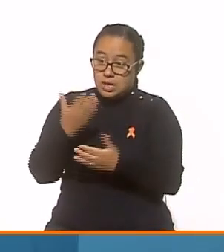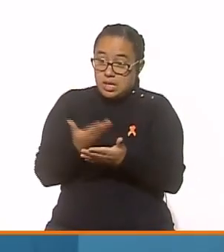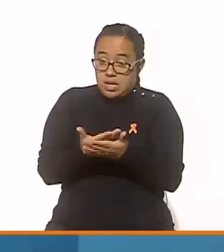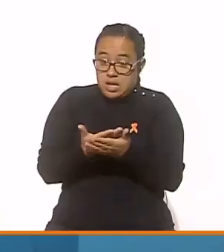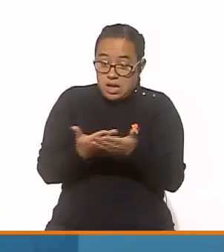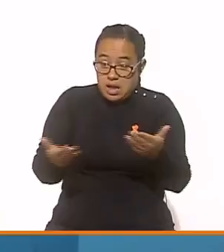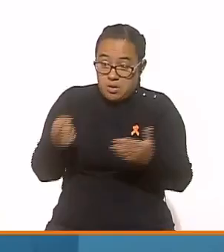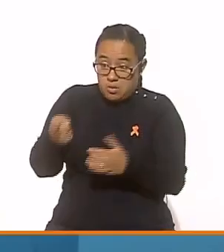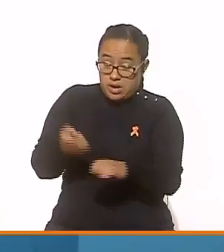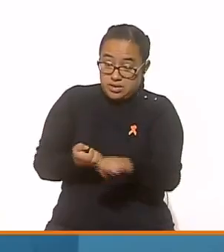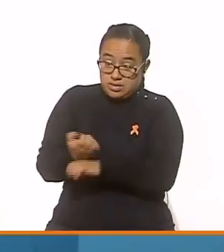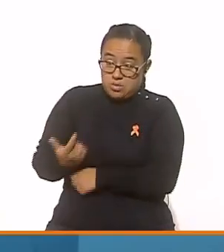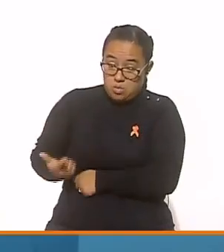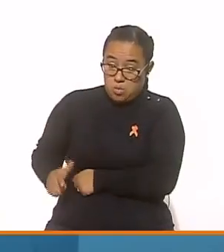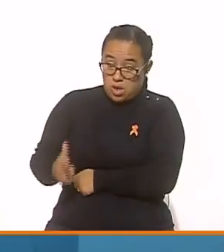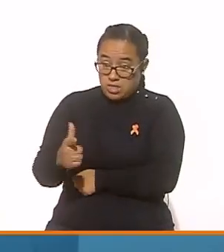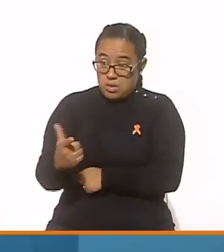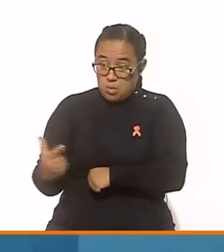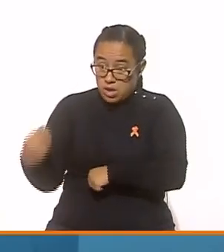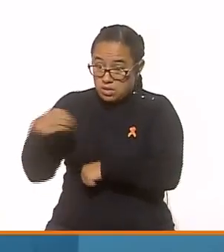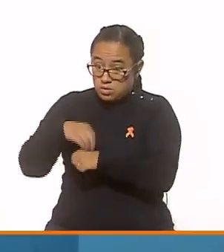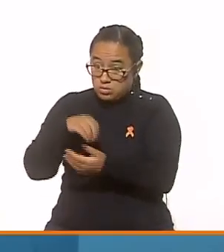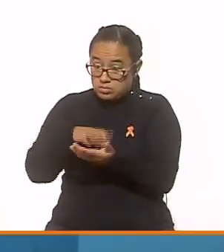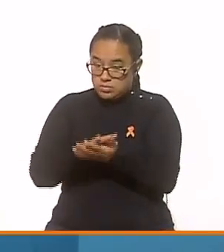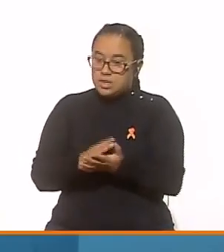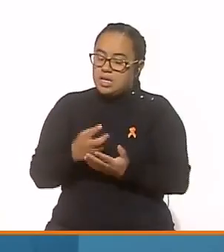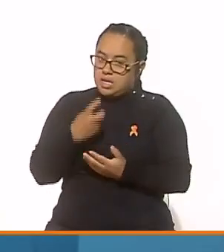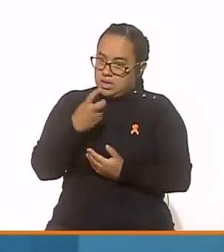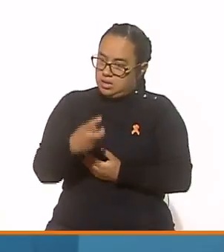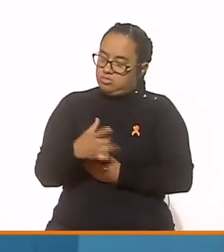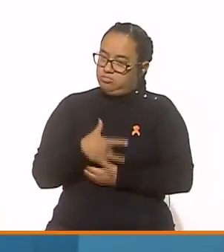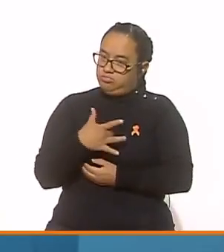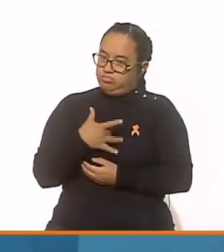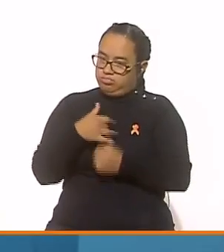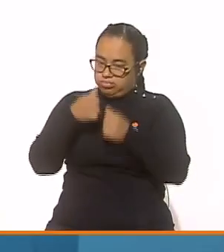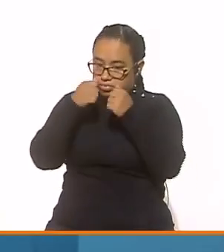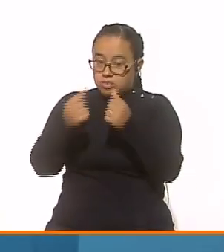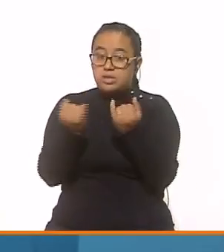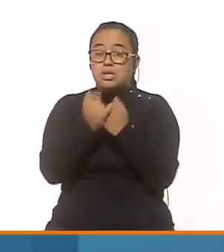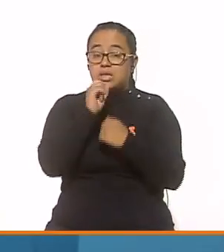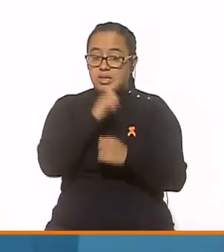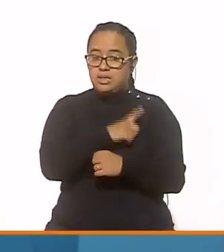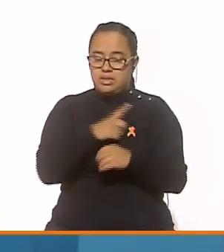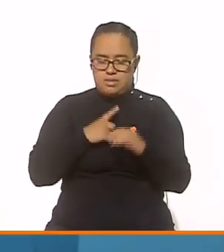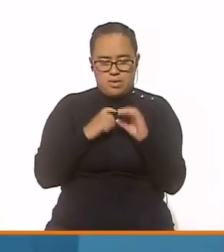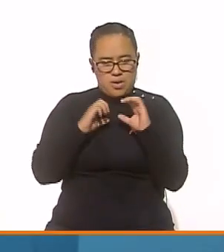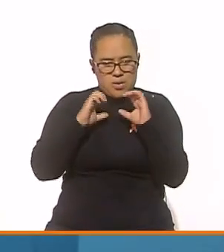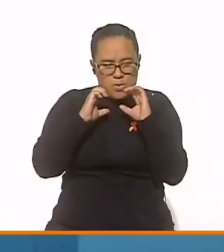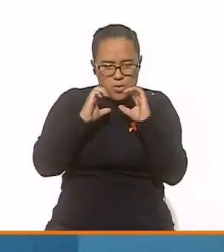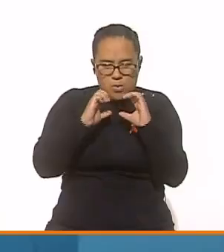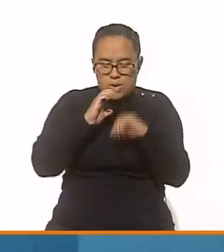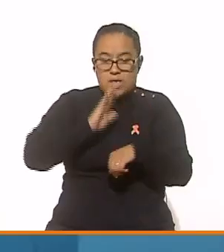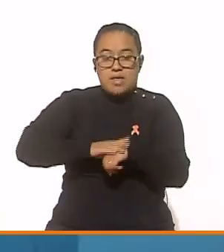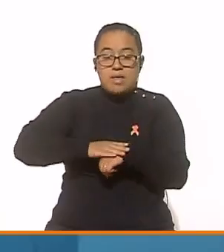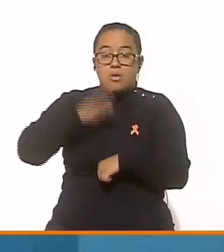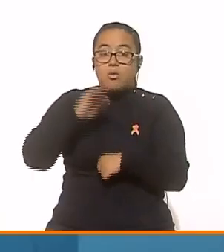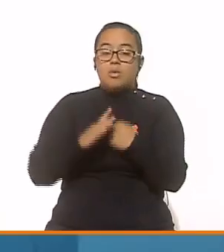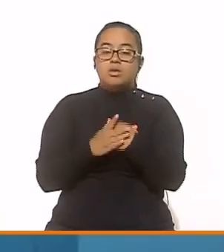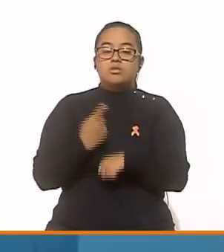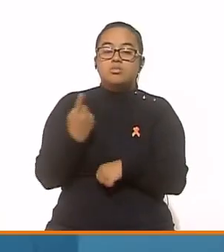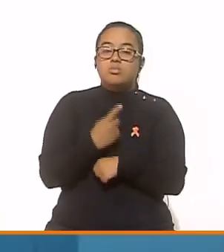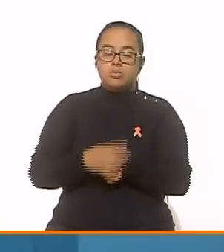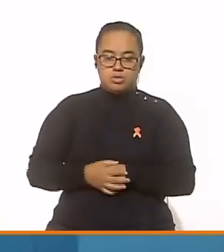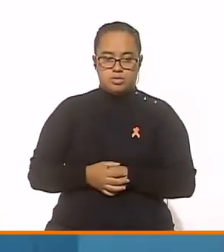este estado, Sí. sí es de llamar la atención, y también tenemos que ser muy cuidadosos porque hay que